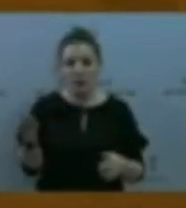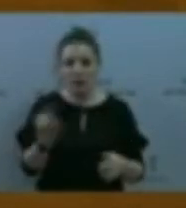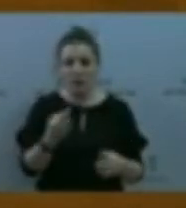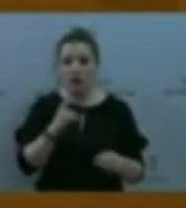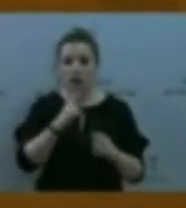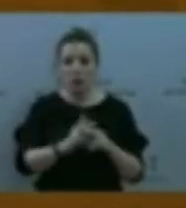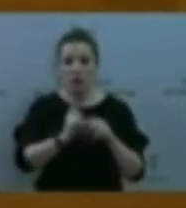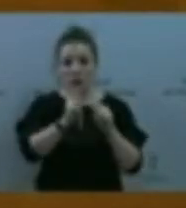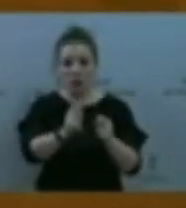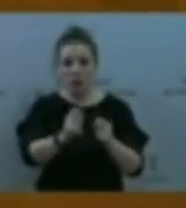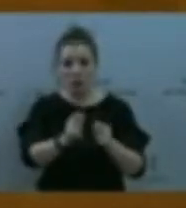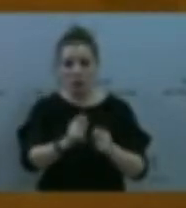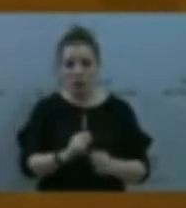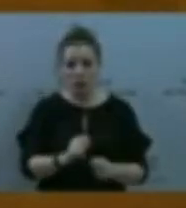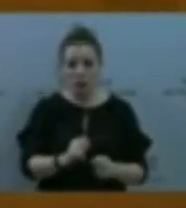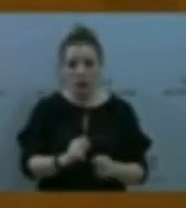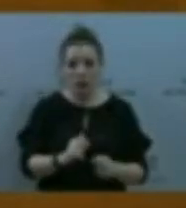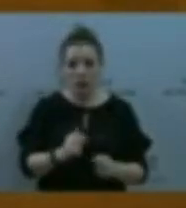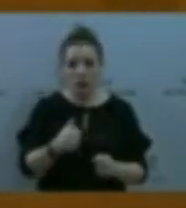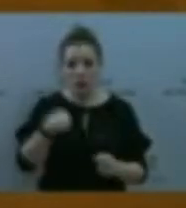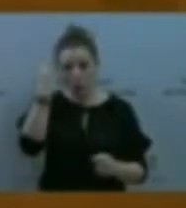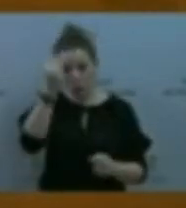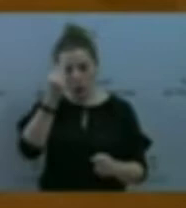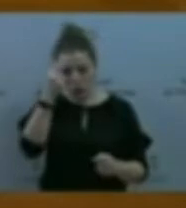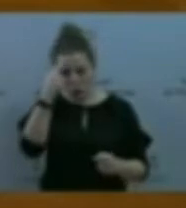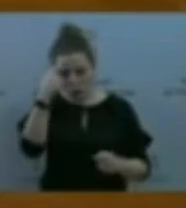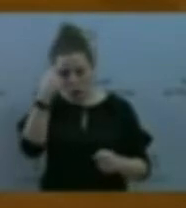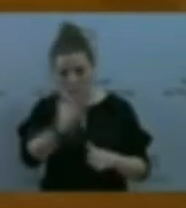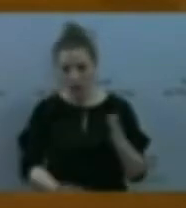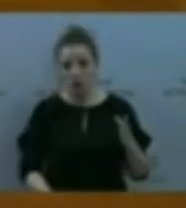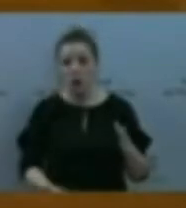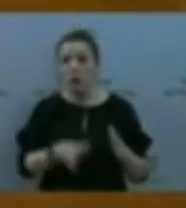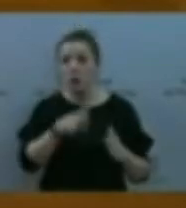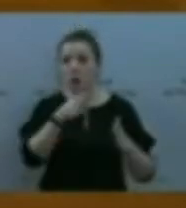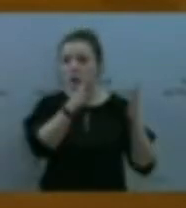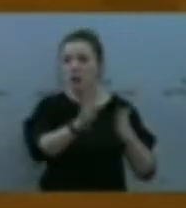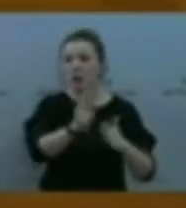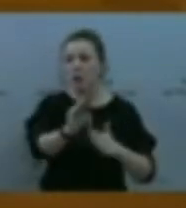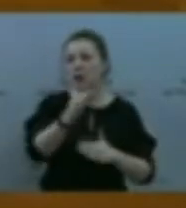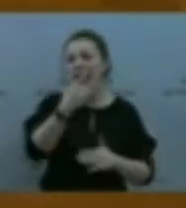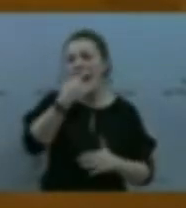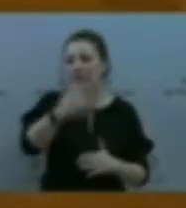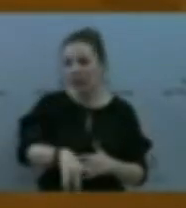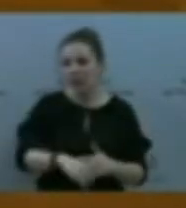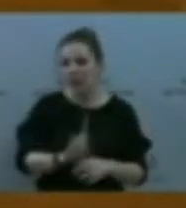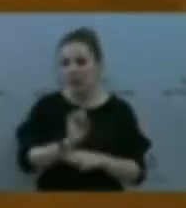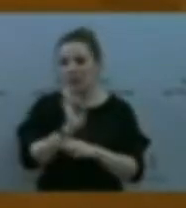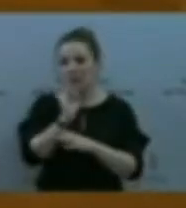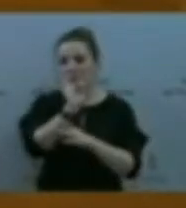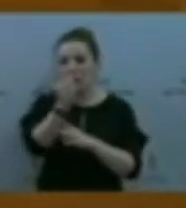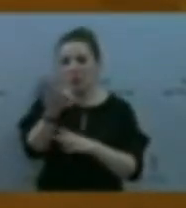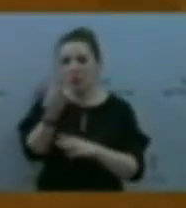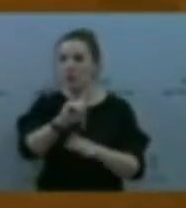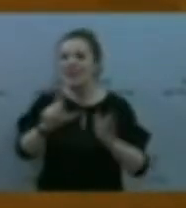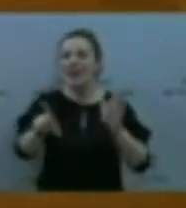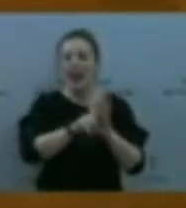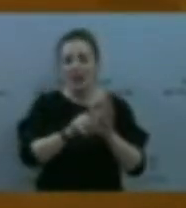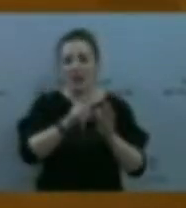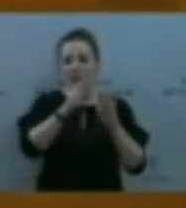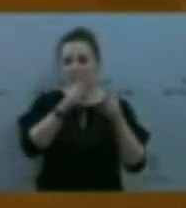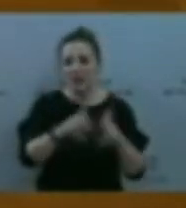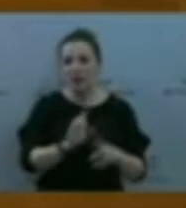que ha traicionado. A usted lo que le preocupa es a quién se nombra en la sindicatura, no la ley de la sindicatura. Y yo tengo miedo, y sinceramente se